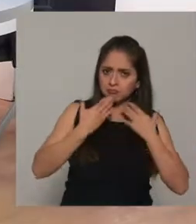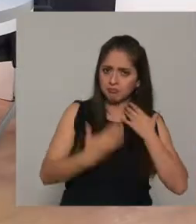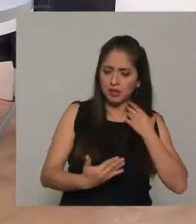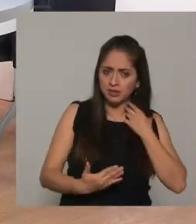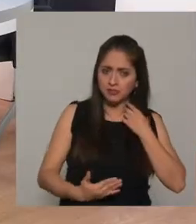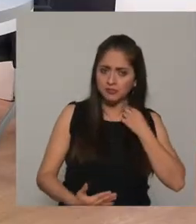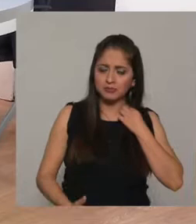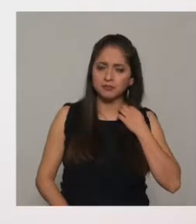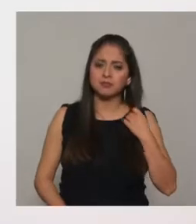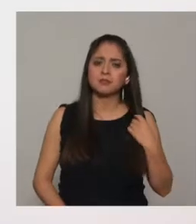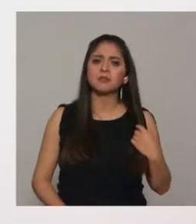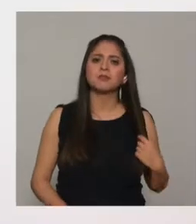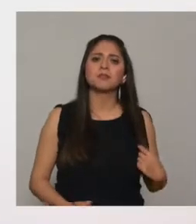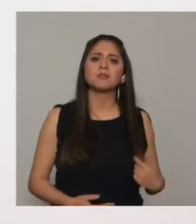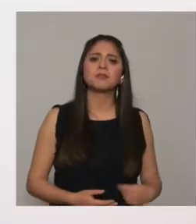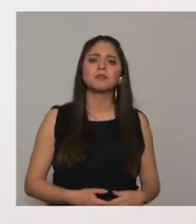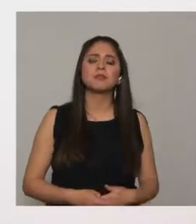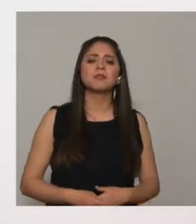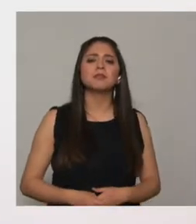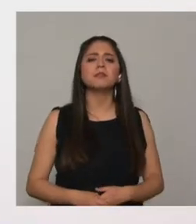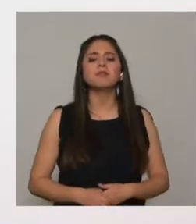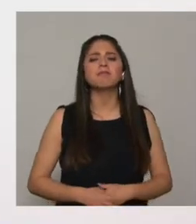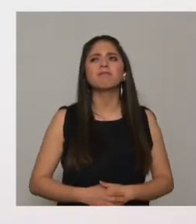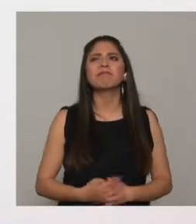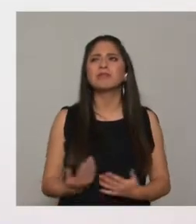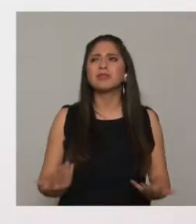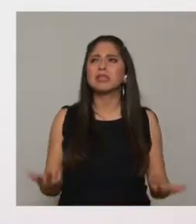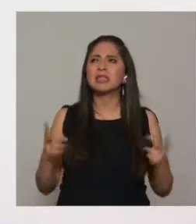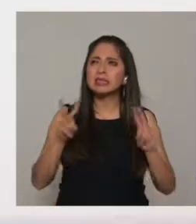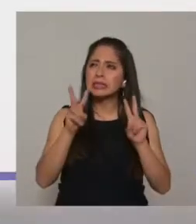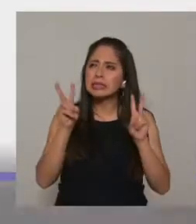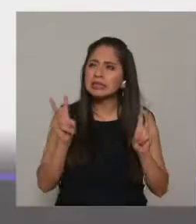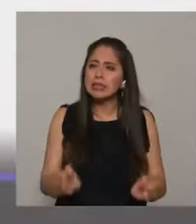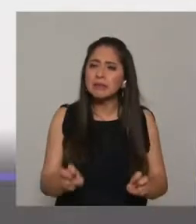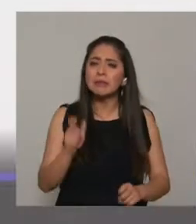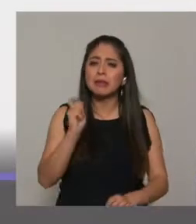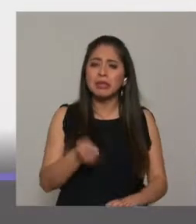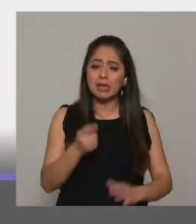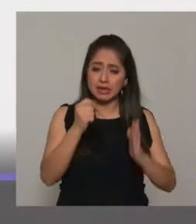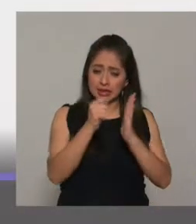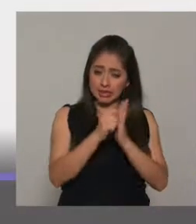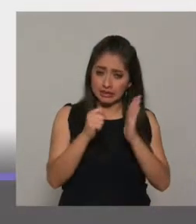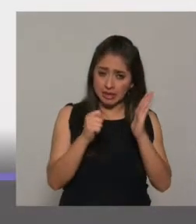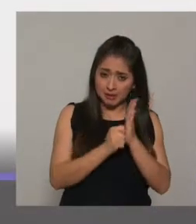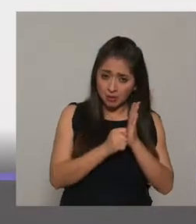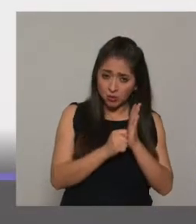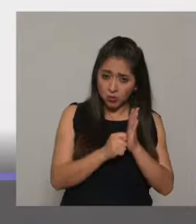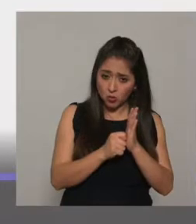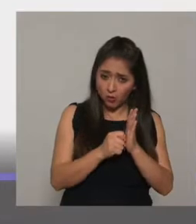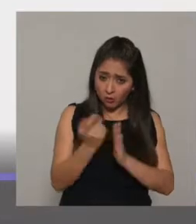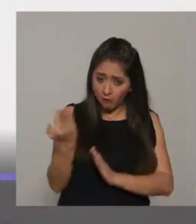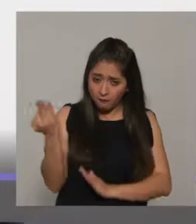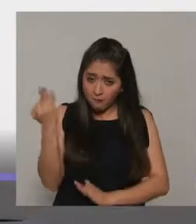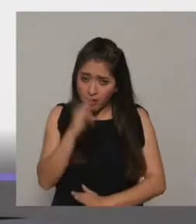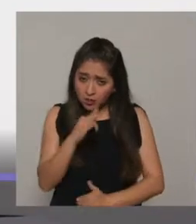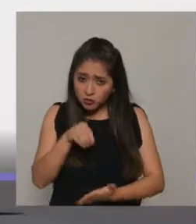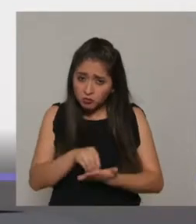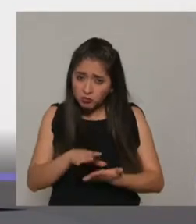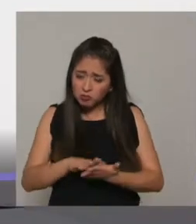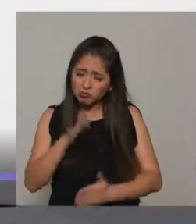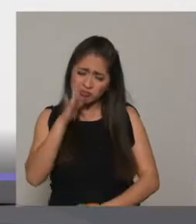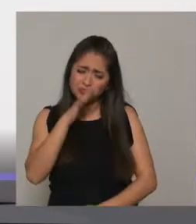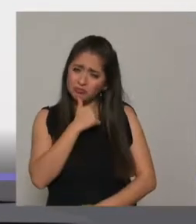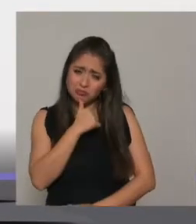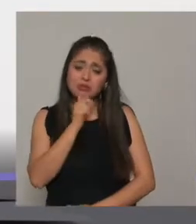tema es, realmente un testamento no se puede falsificar, porque hoy en día, de acuerdo al Código Civil, los